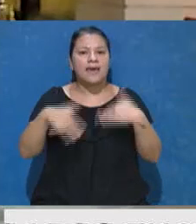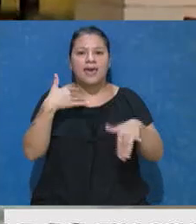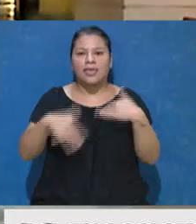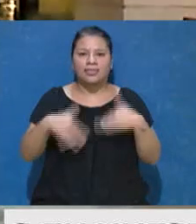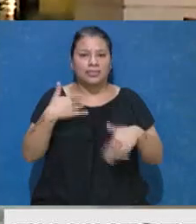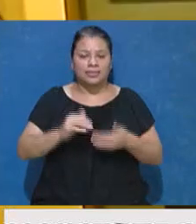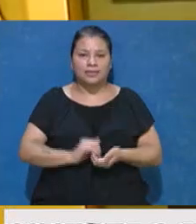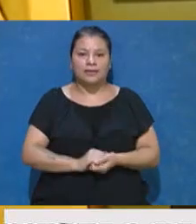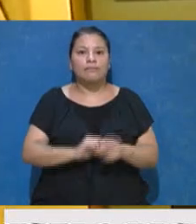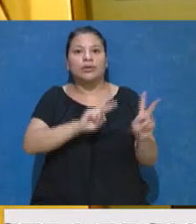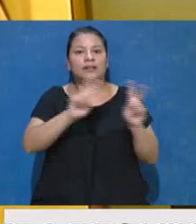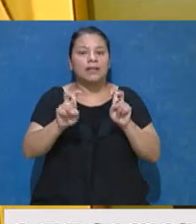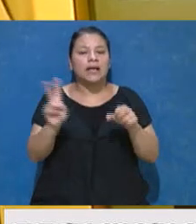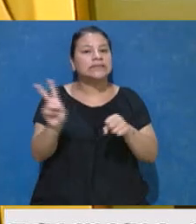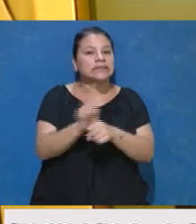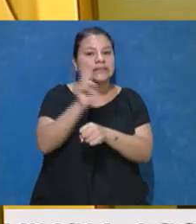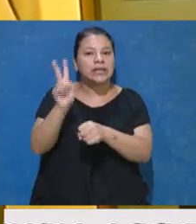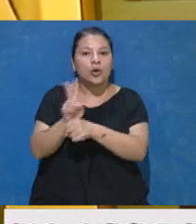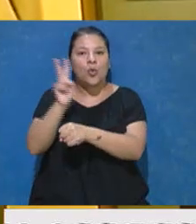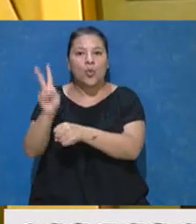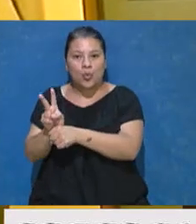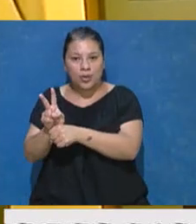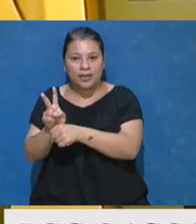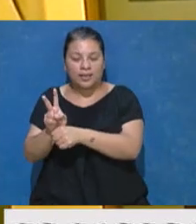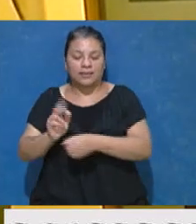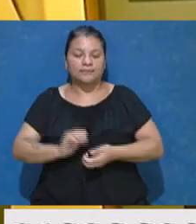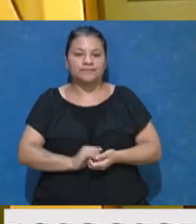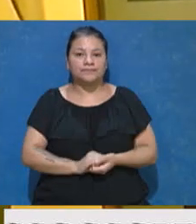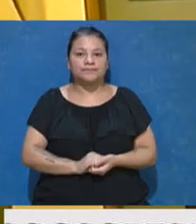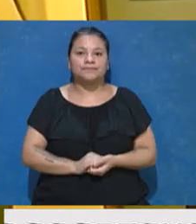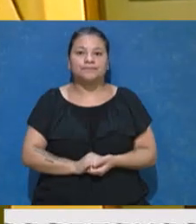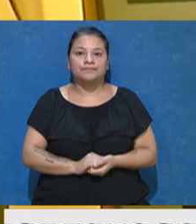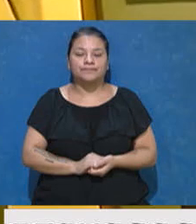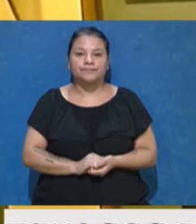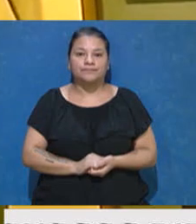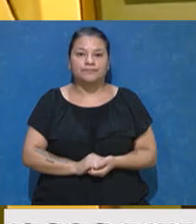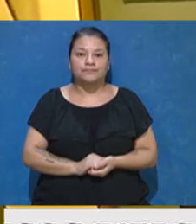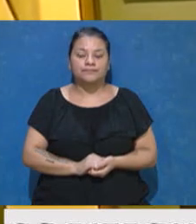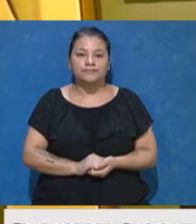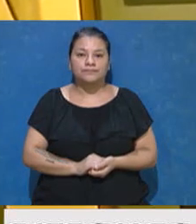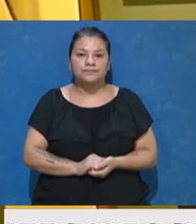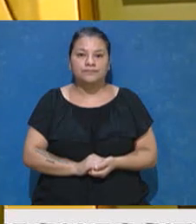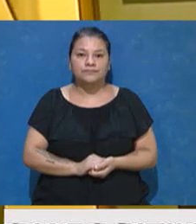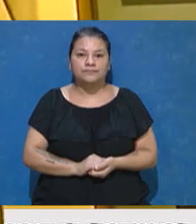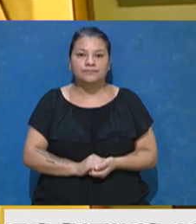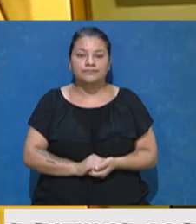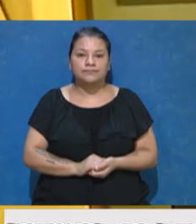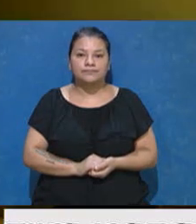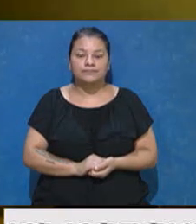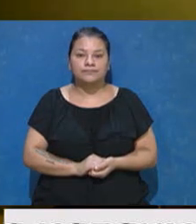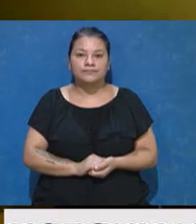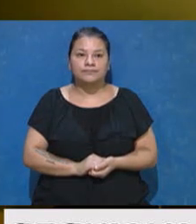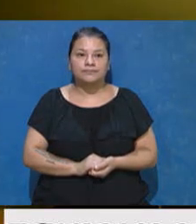tratar el tema de seguridad y este recre brajá miento que ha permitido la a las anteriores autoridades